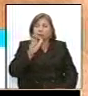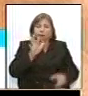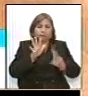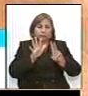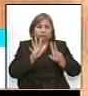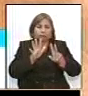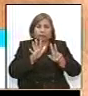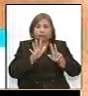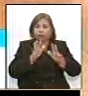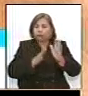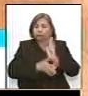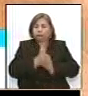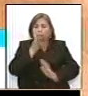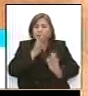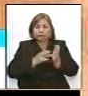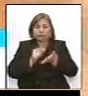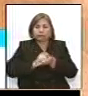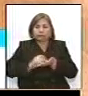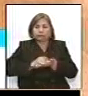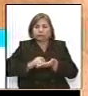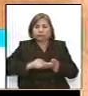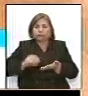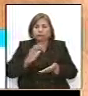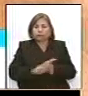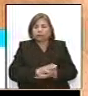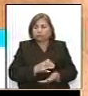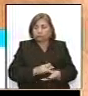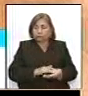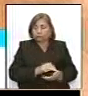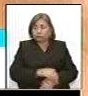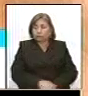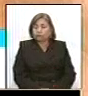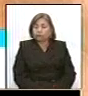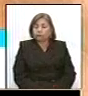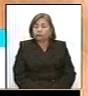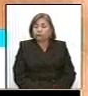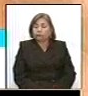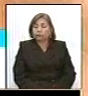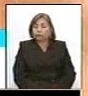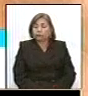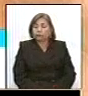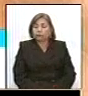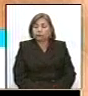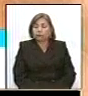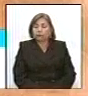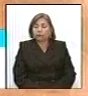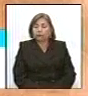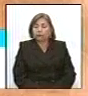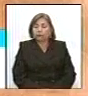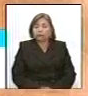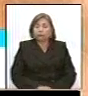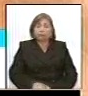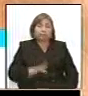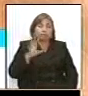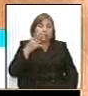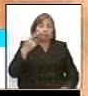cuestionadas han sido burdamente falsificadas por el método de imitación servil. Esta es, señora presidenta, la cuarta